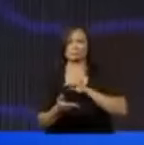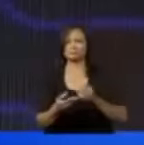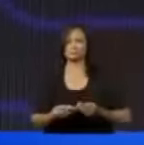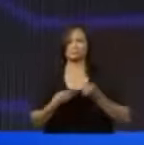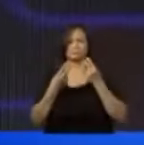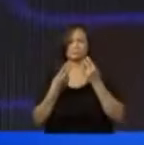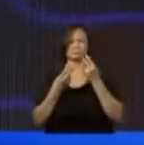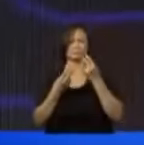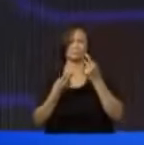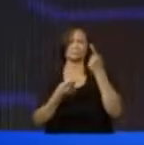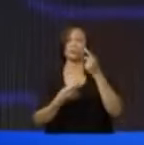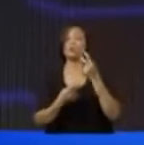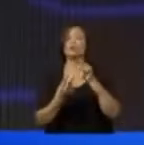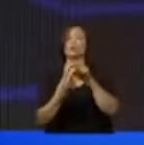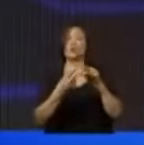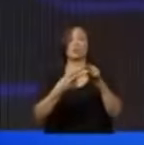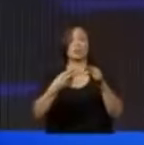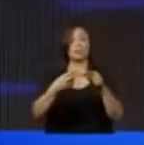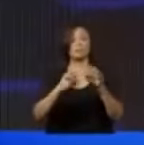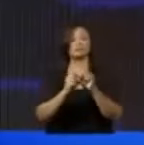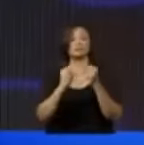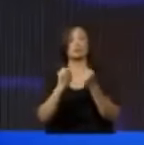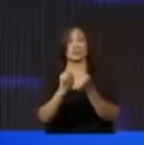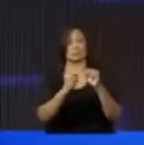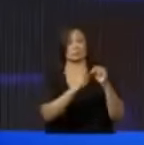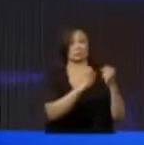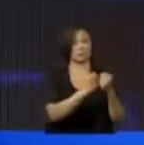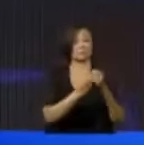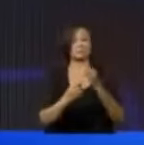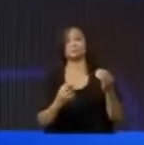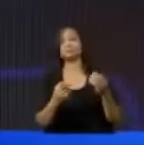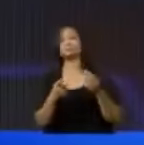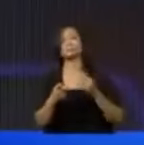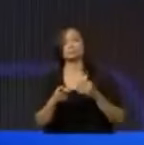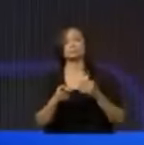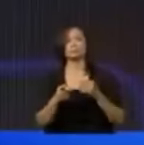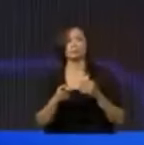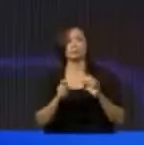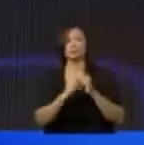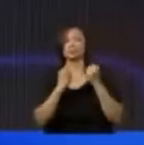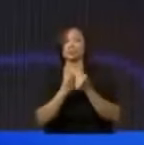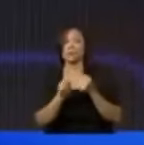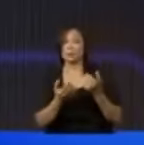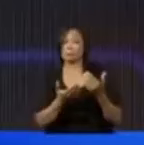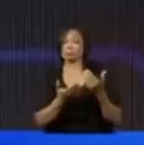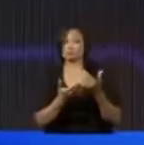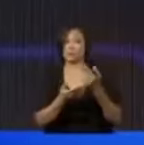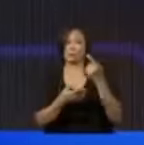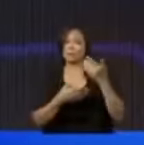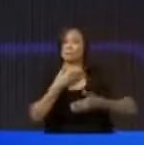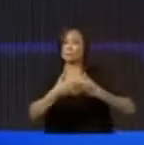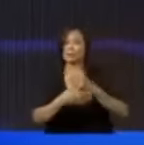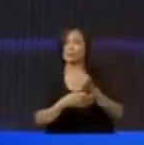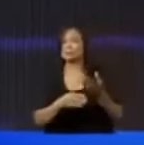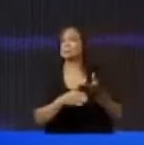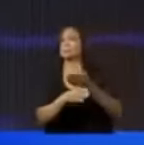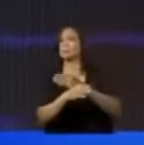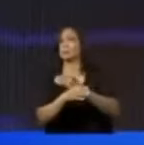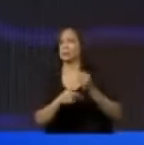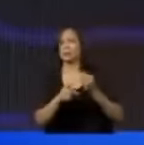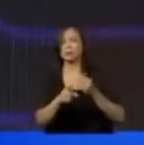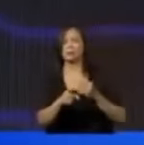cohabitan o coexisten dos tipos de sociedades. Por un lado, hay una sociedad moderna que avanza, que